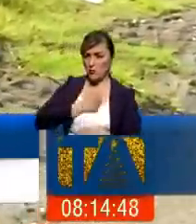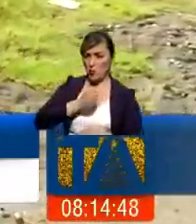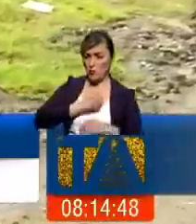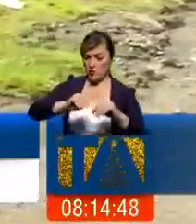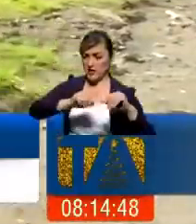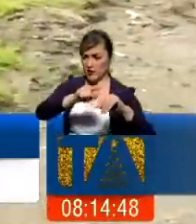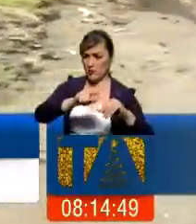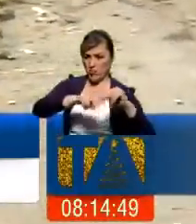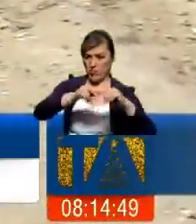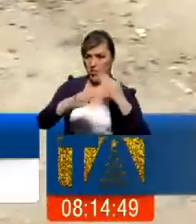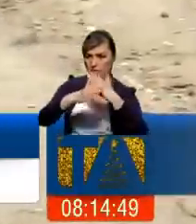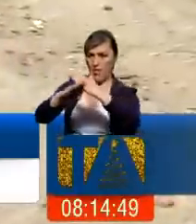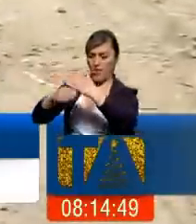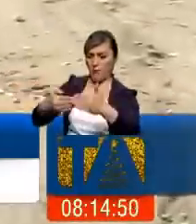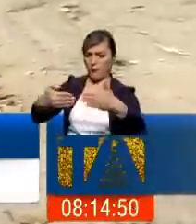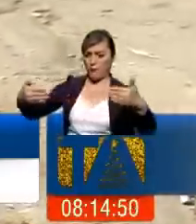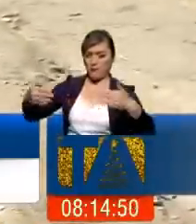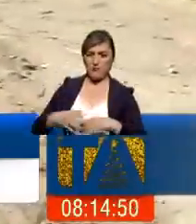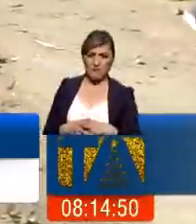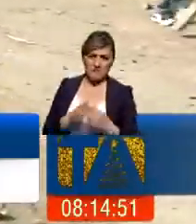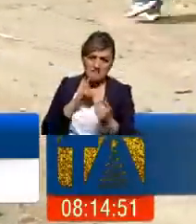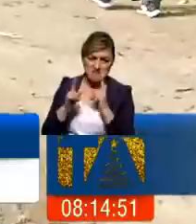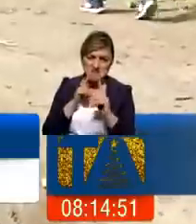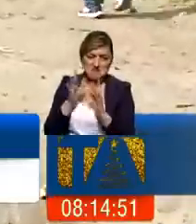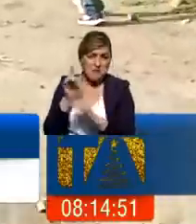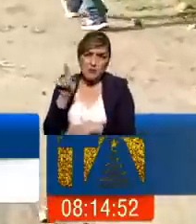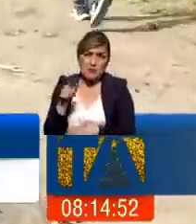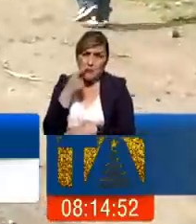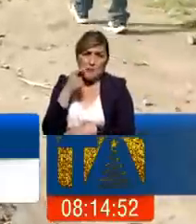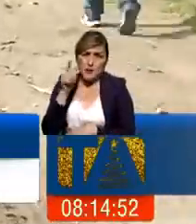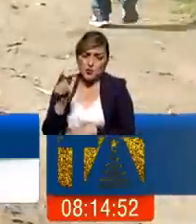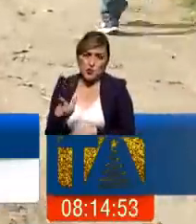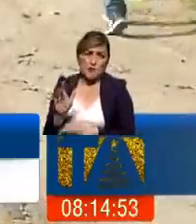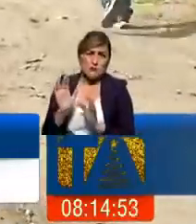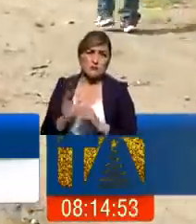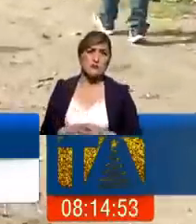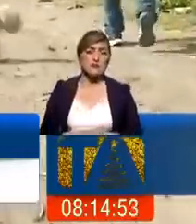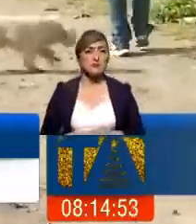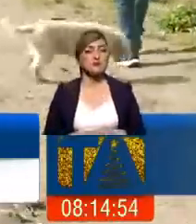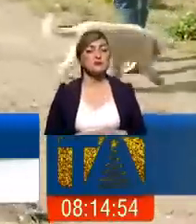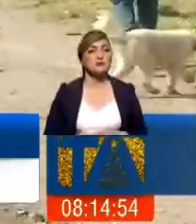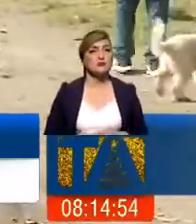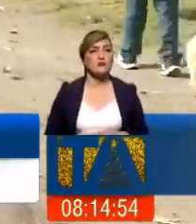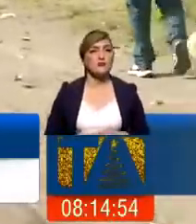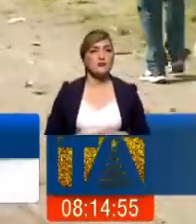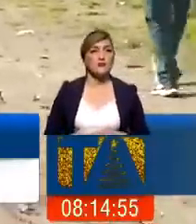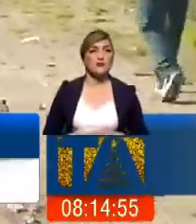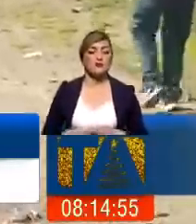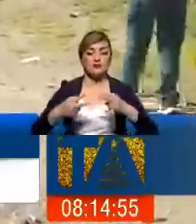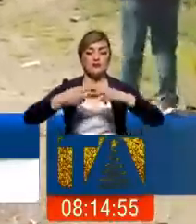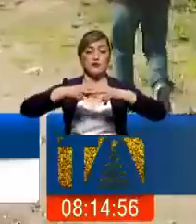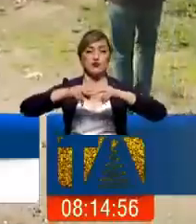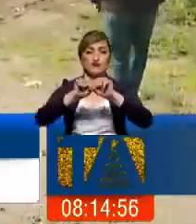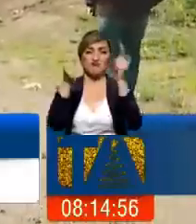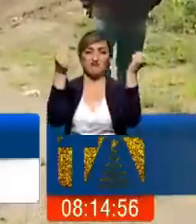este lote? ¿Han podido acercarse a dialogar con esta persona? Realmente se ha roto relaciones